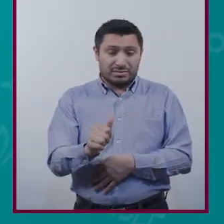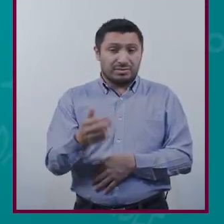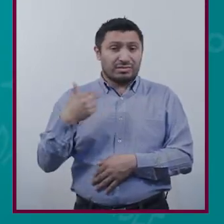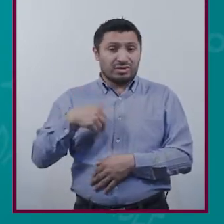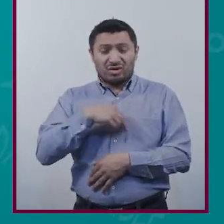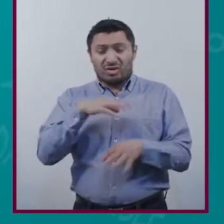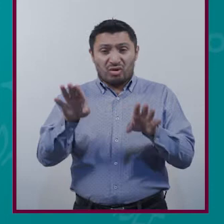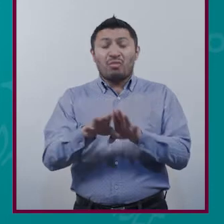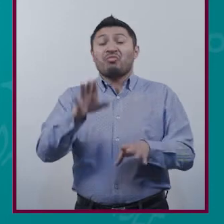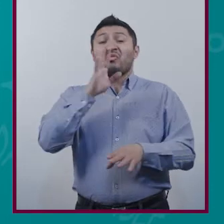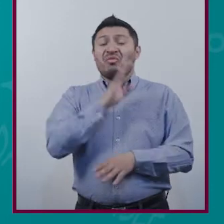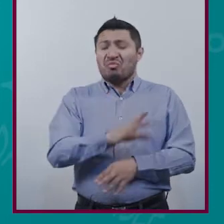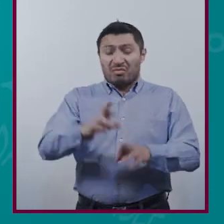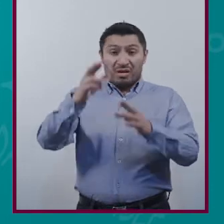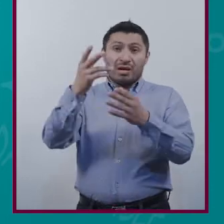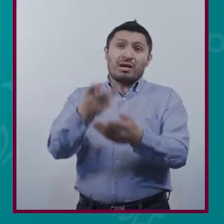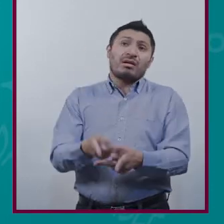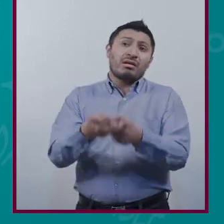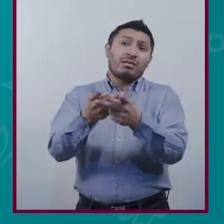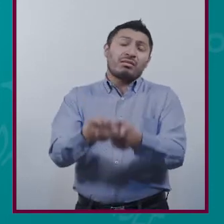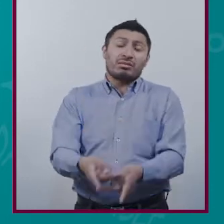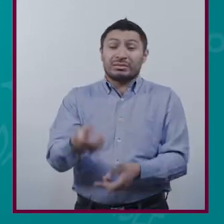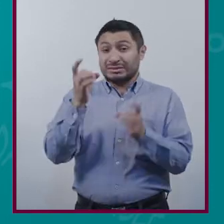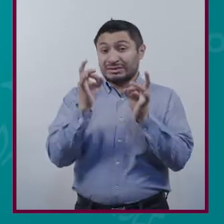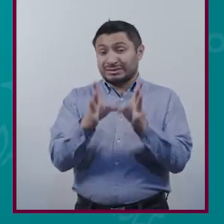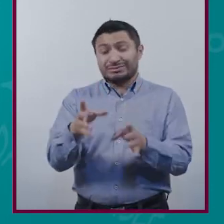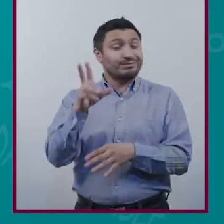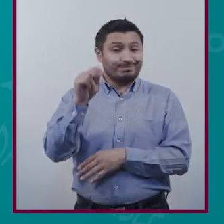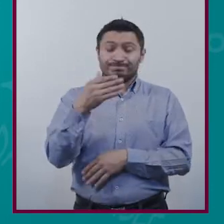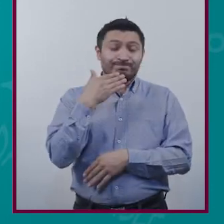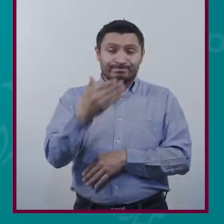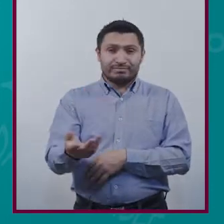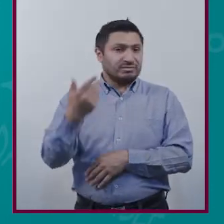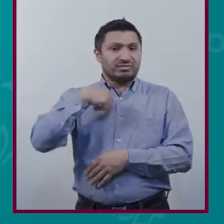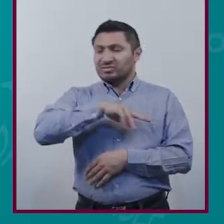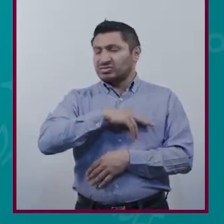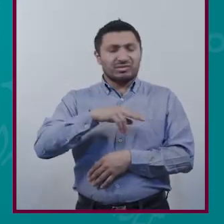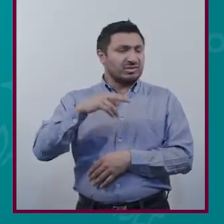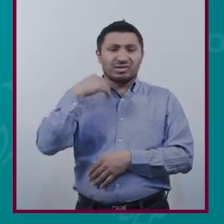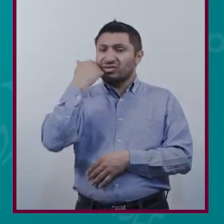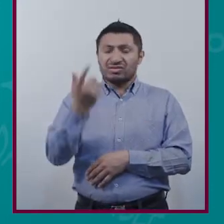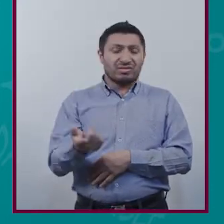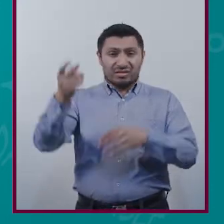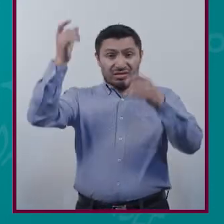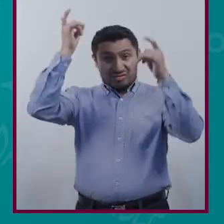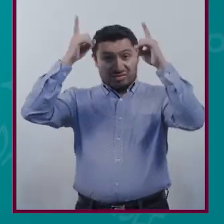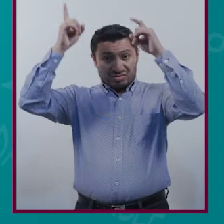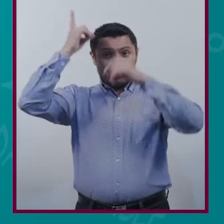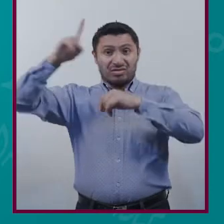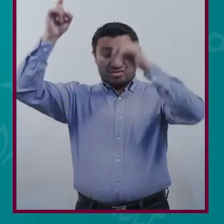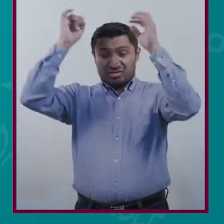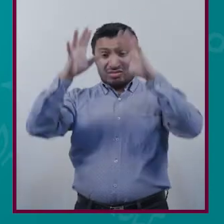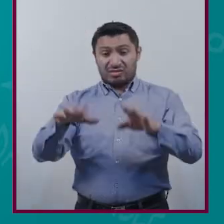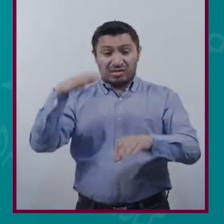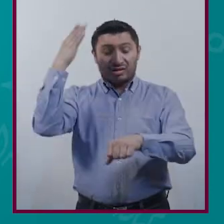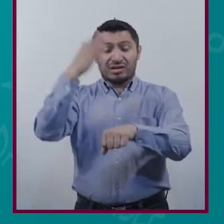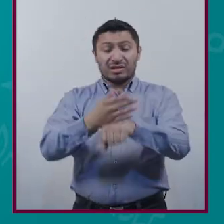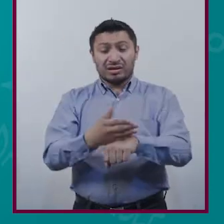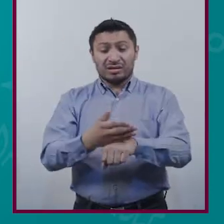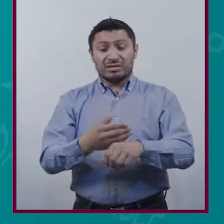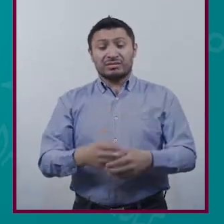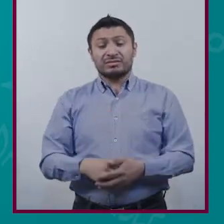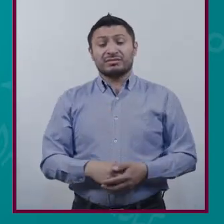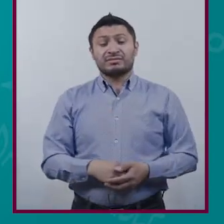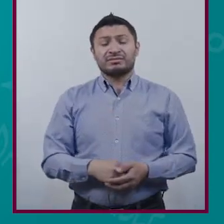un crimen tolerar tal situación. Y no quisiéramos que en el tribunal de Dios nos viniese a la memoria aquel tardío lamento del